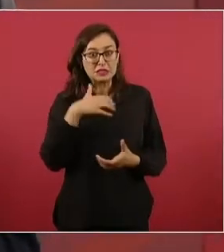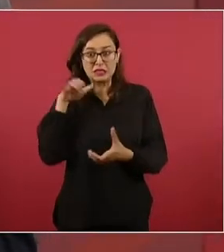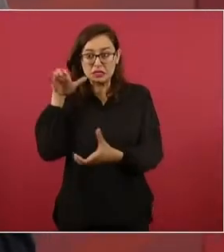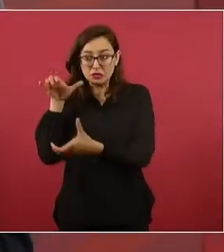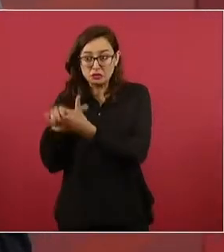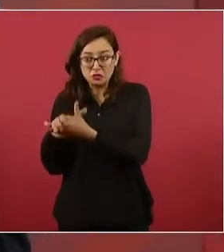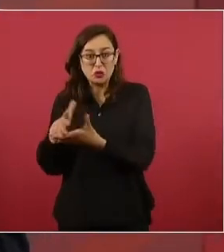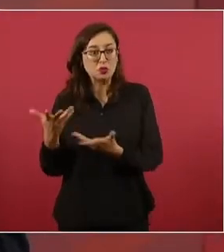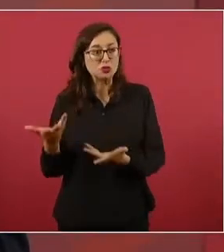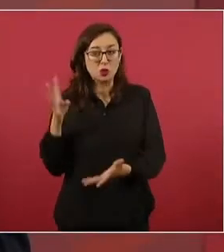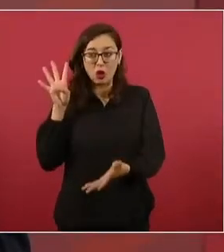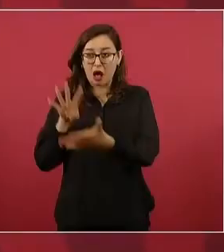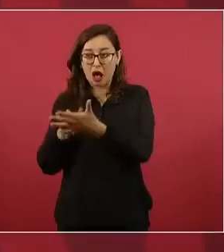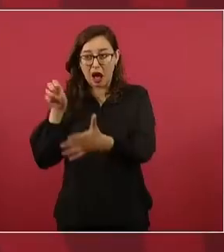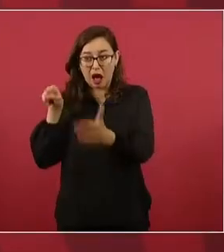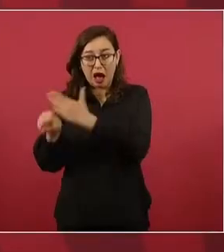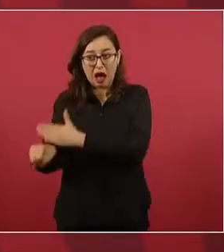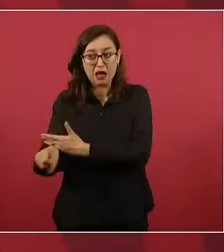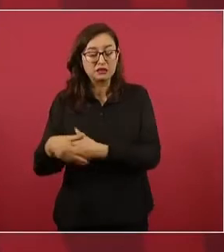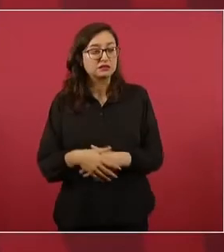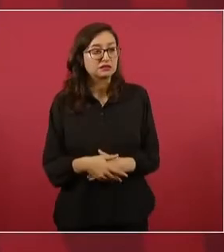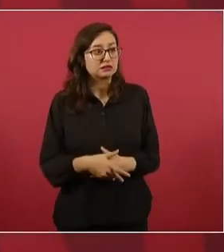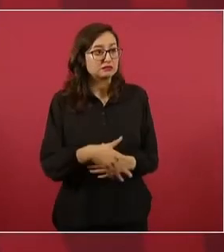se lo buscó, no me hizo caso.